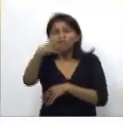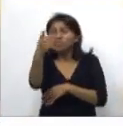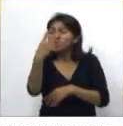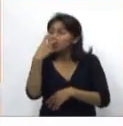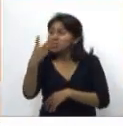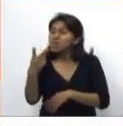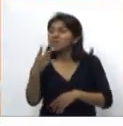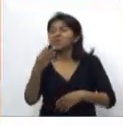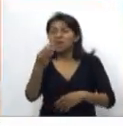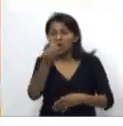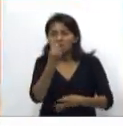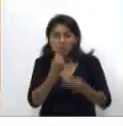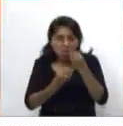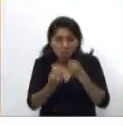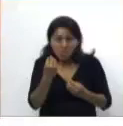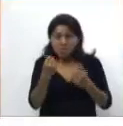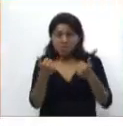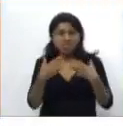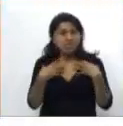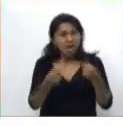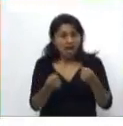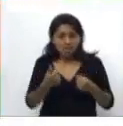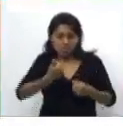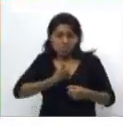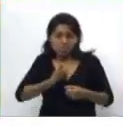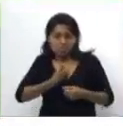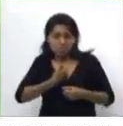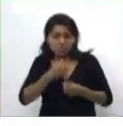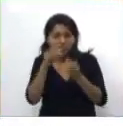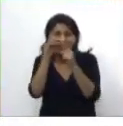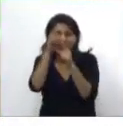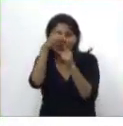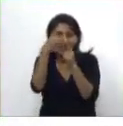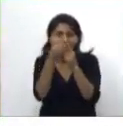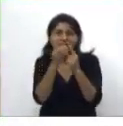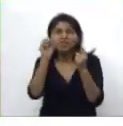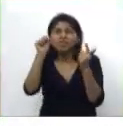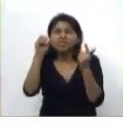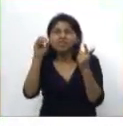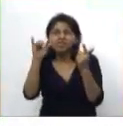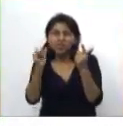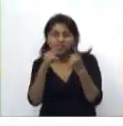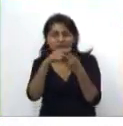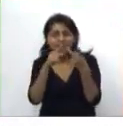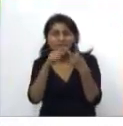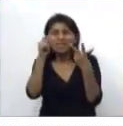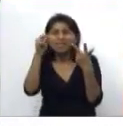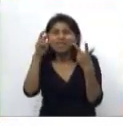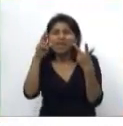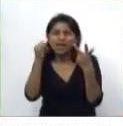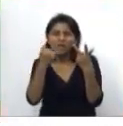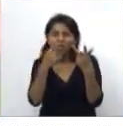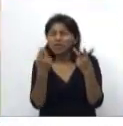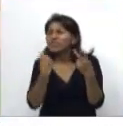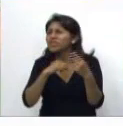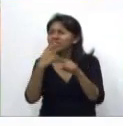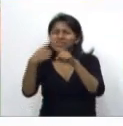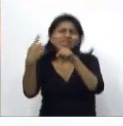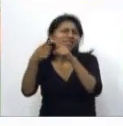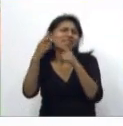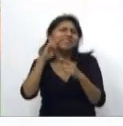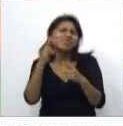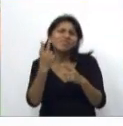poder disfrutar de alimentos nutritivos preparados con la quinoa, soya y tarwi. Utilizamos una variedad de